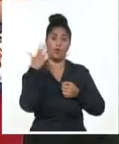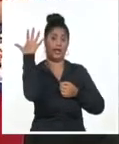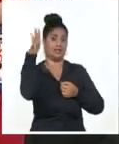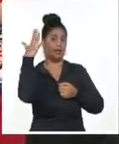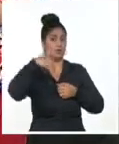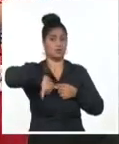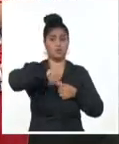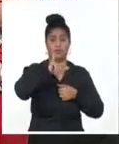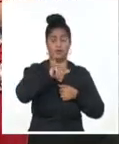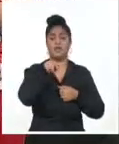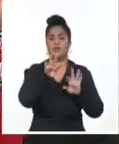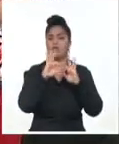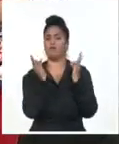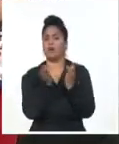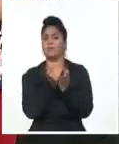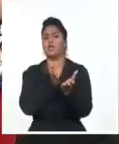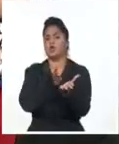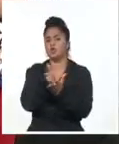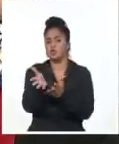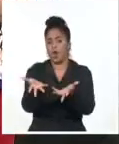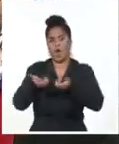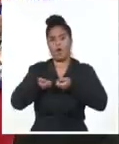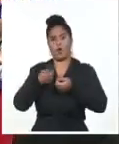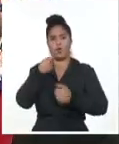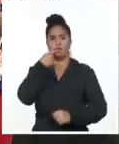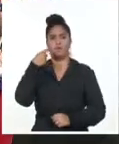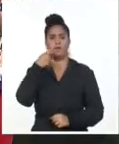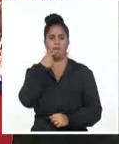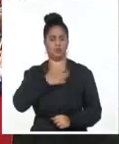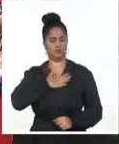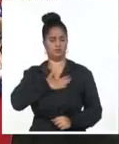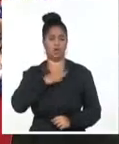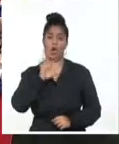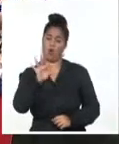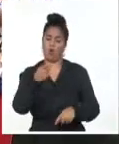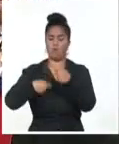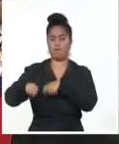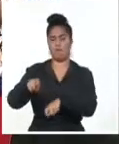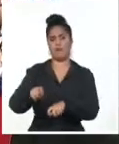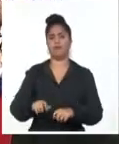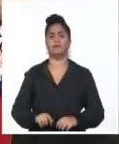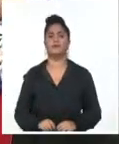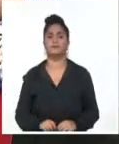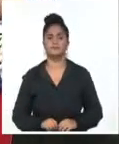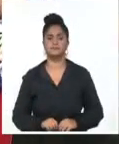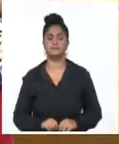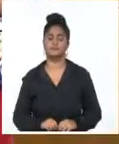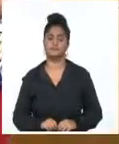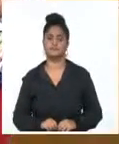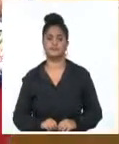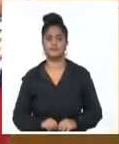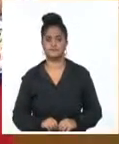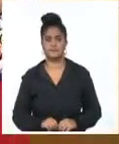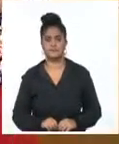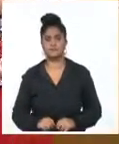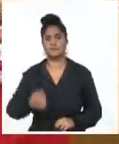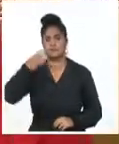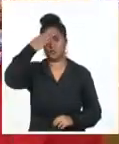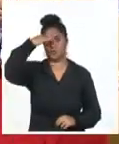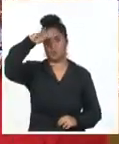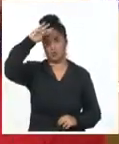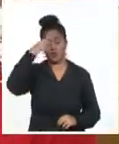rigor junto a los especialistas y estudiantes de medicina para que no fluya por pura complacencia ni amiguismo. Cuba